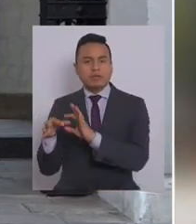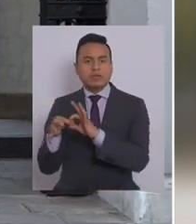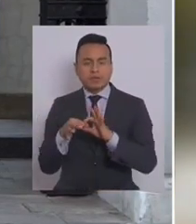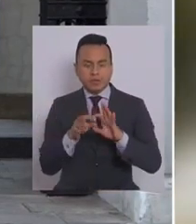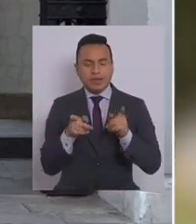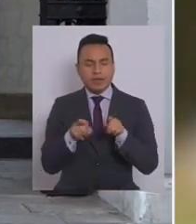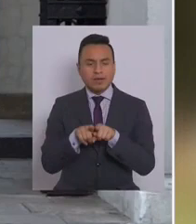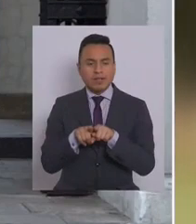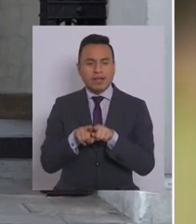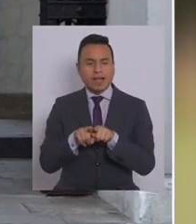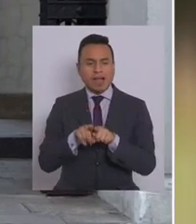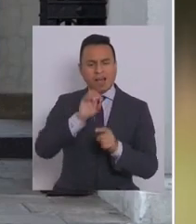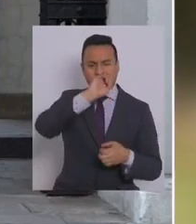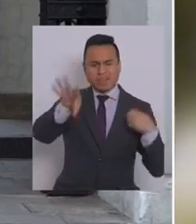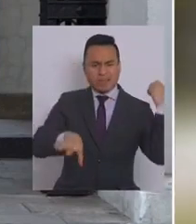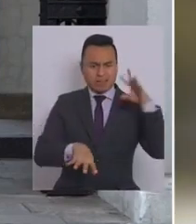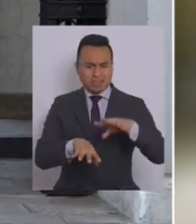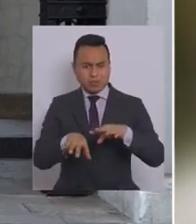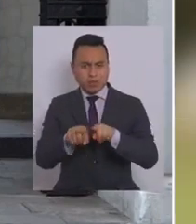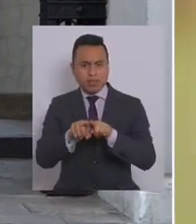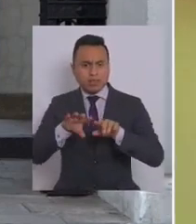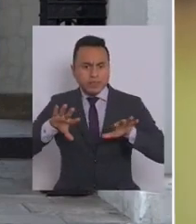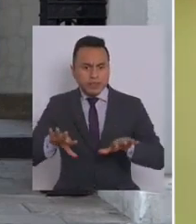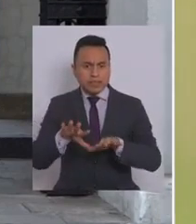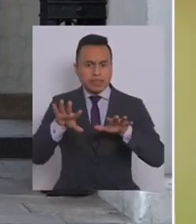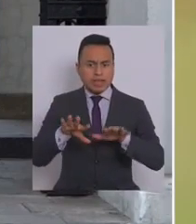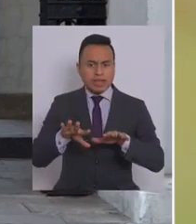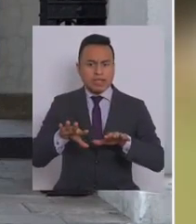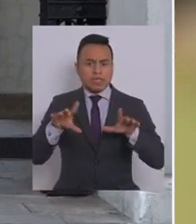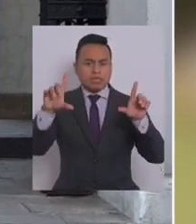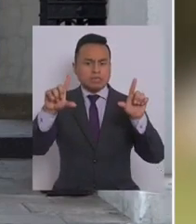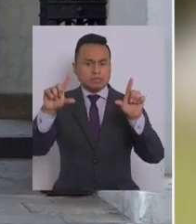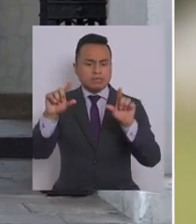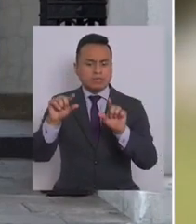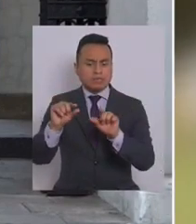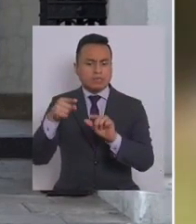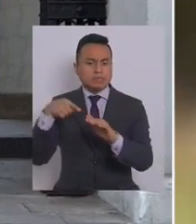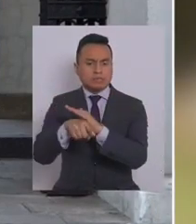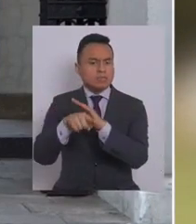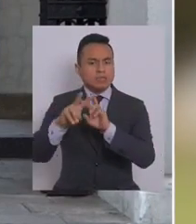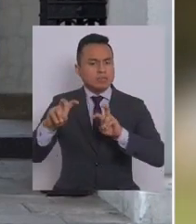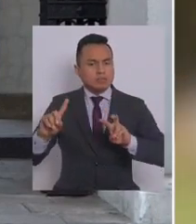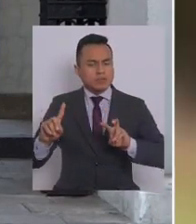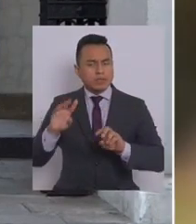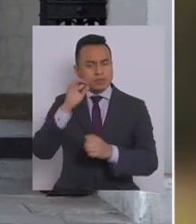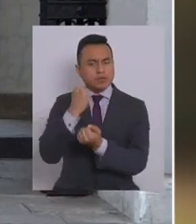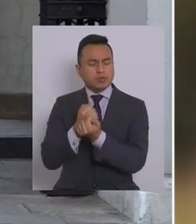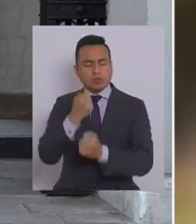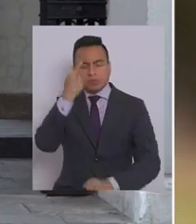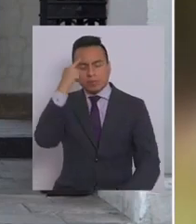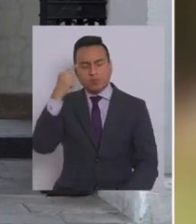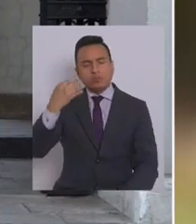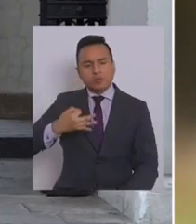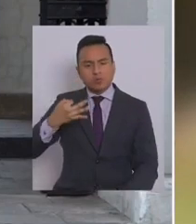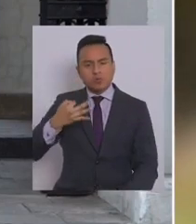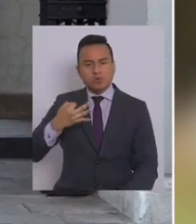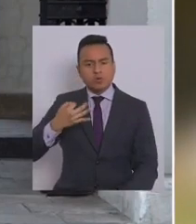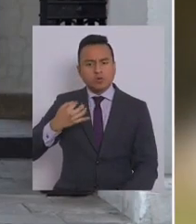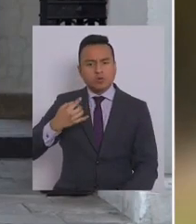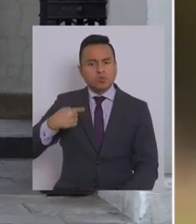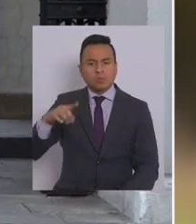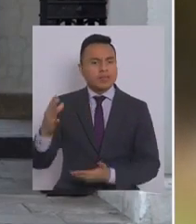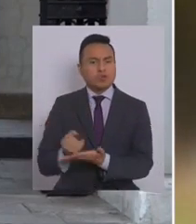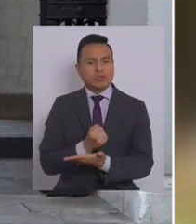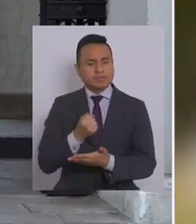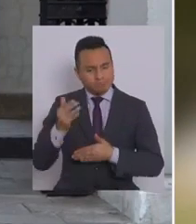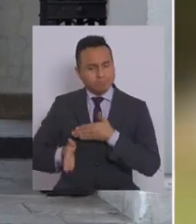Por lo tanto, el ataque es tratar de inhibir las acciones investigativas de Carabineros, pero estoy seguro que no lo van a